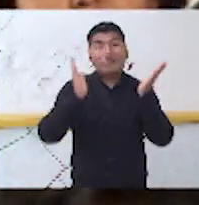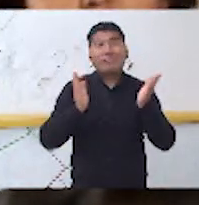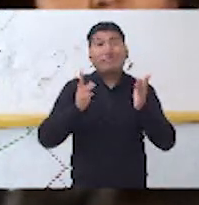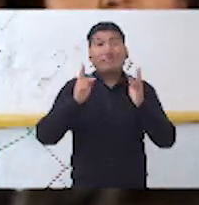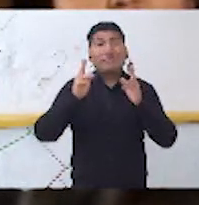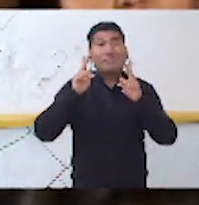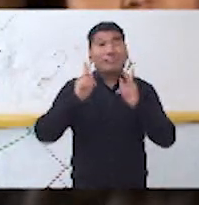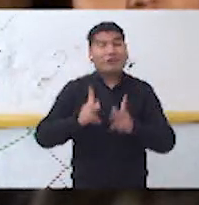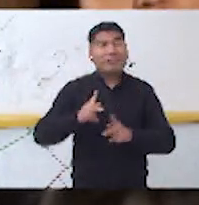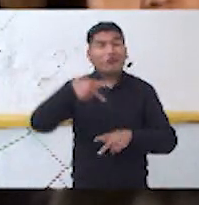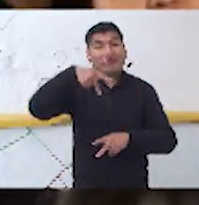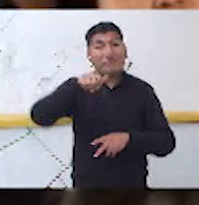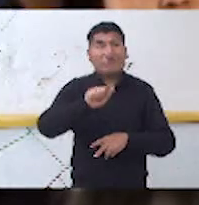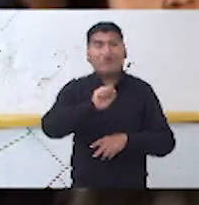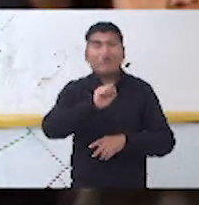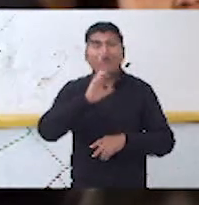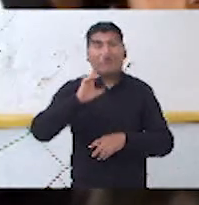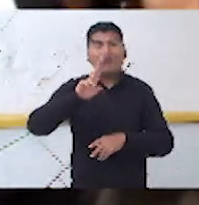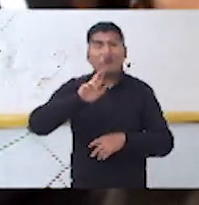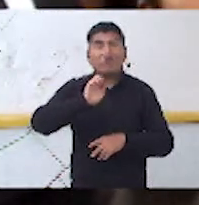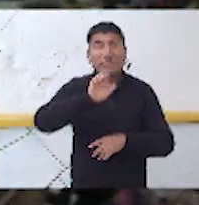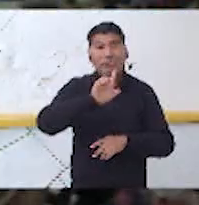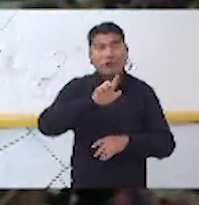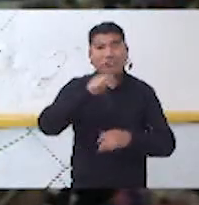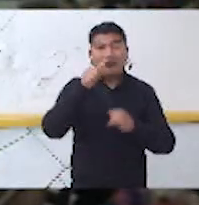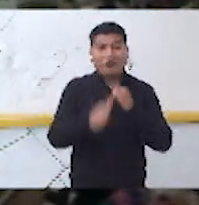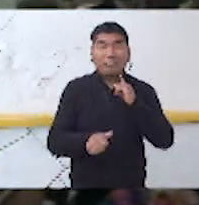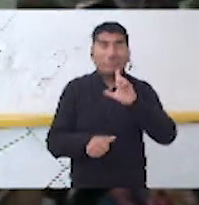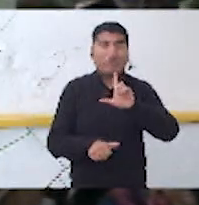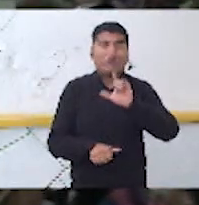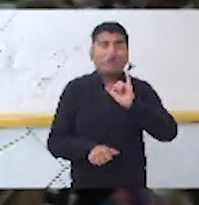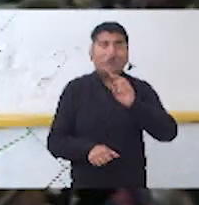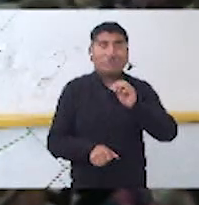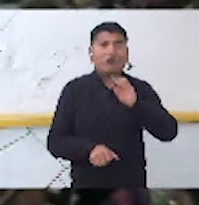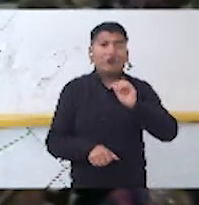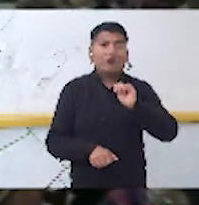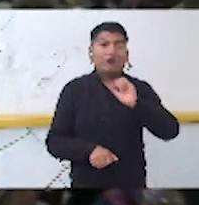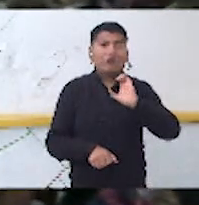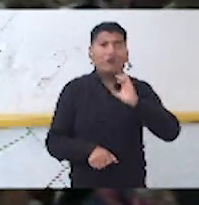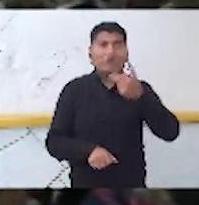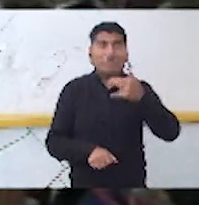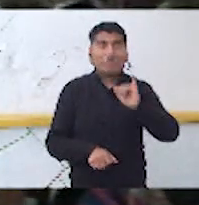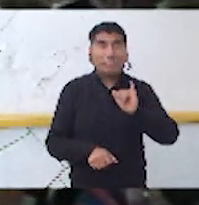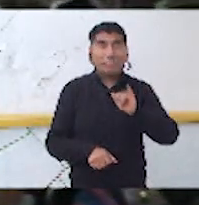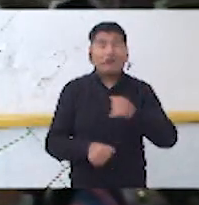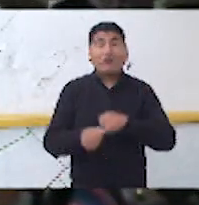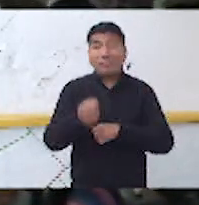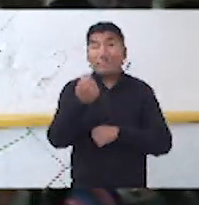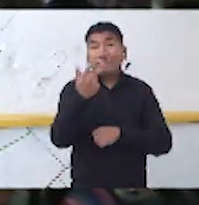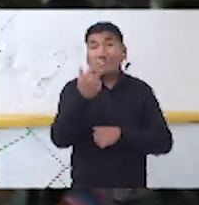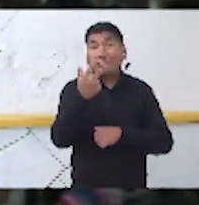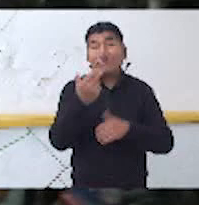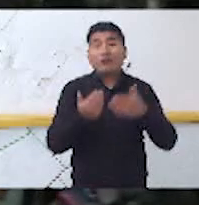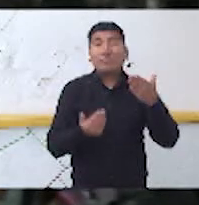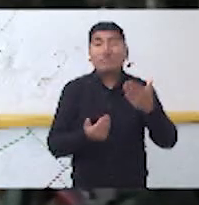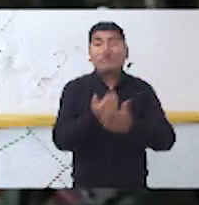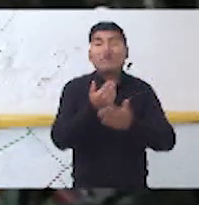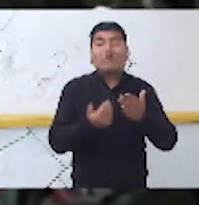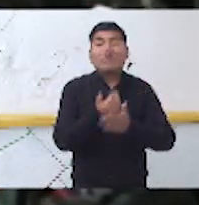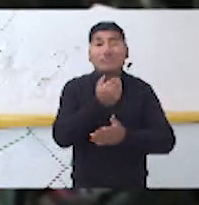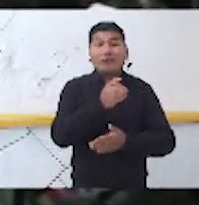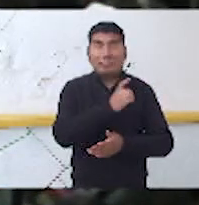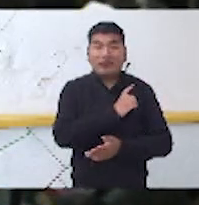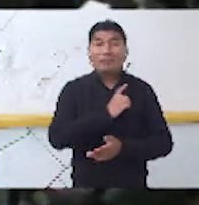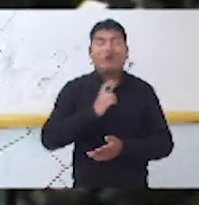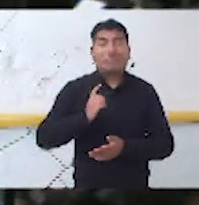de Monseñor Pascual Di Machi, por los 13 nuevos